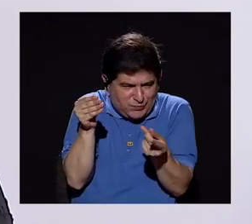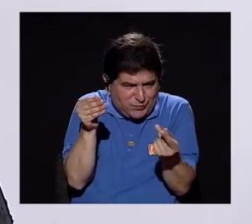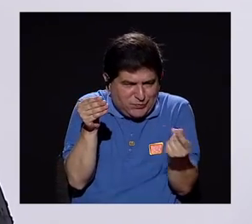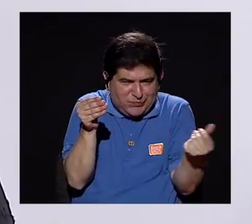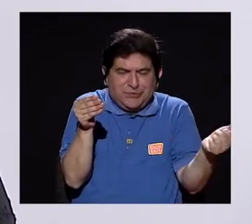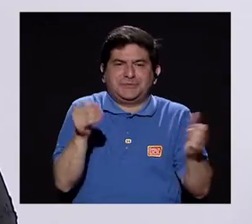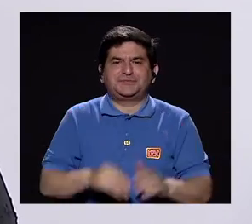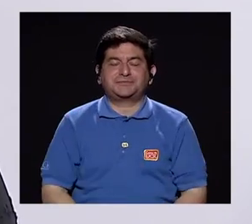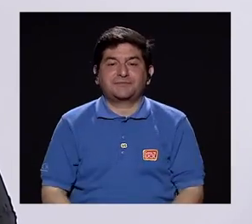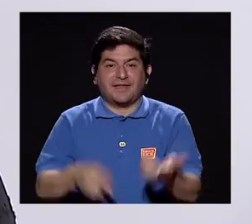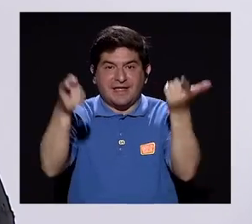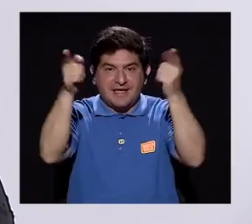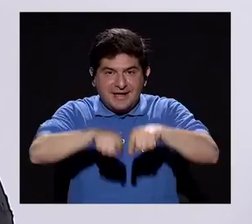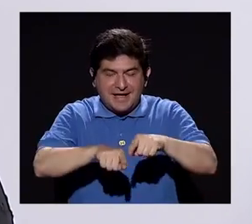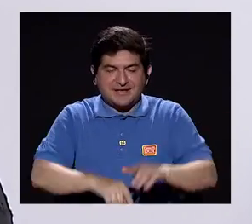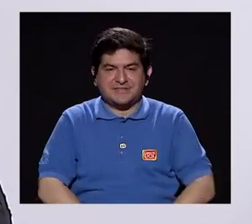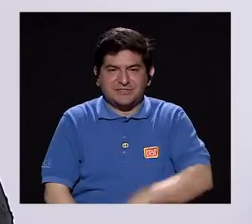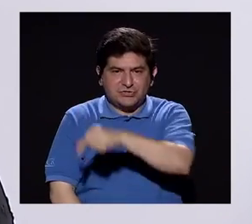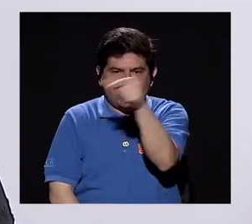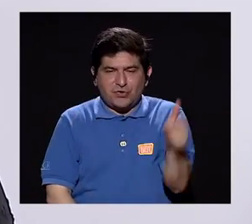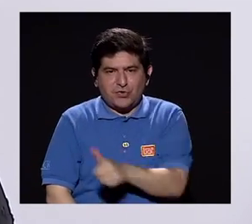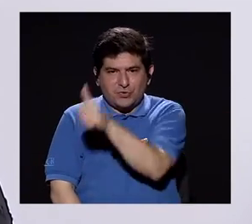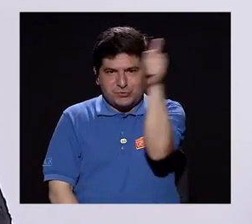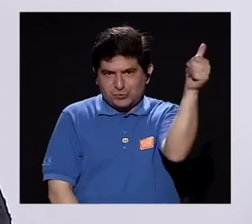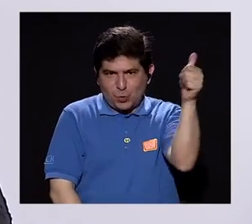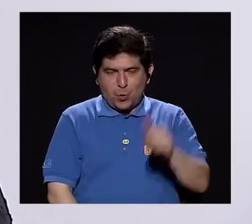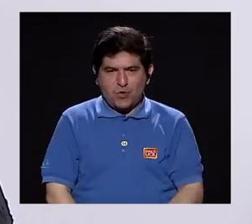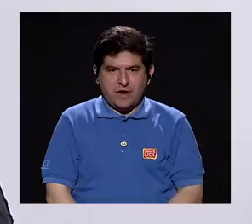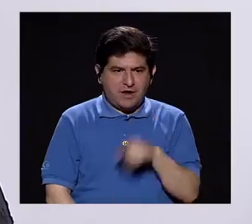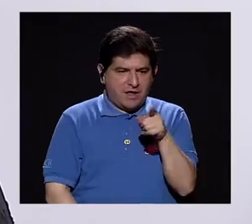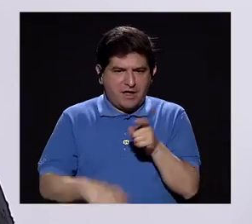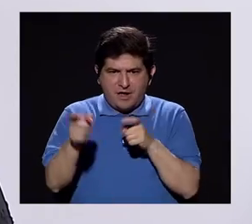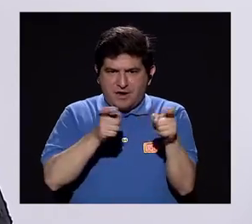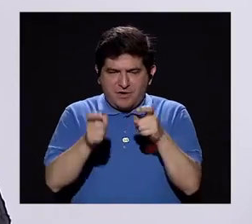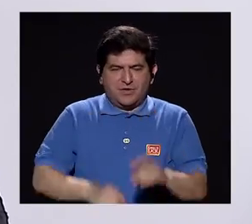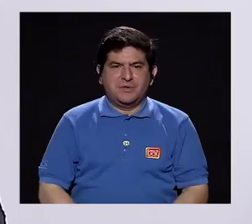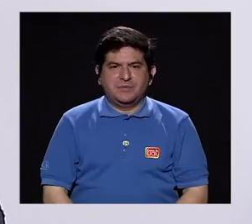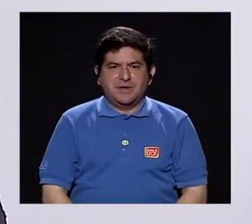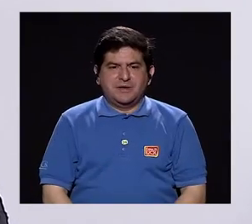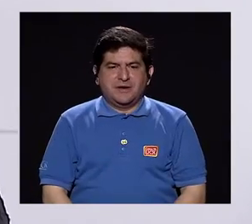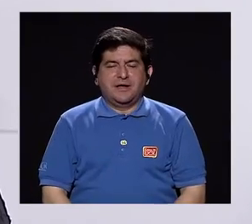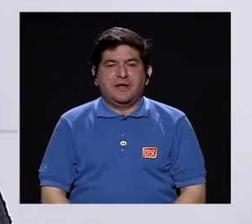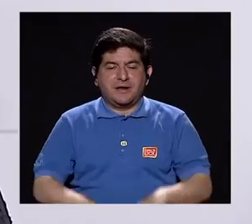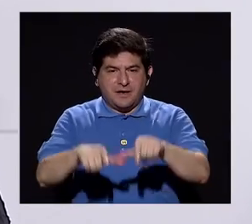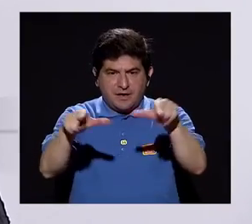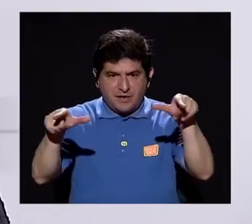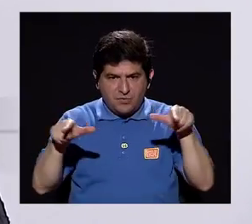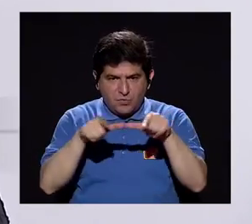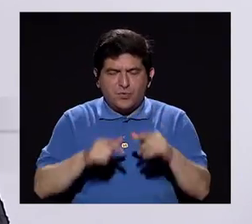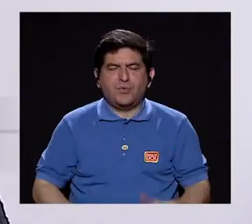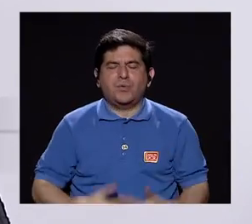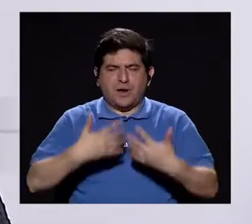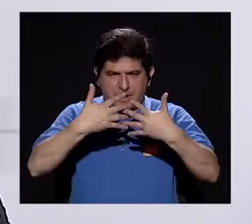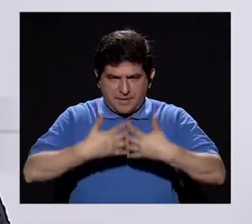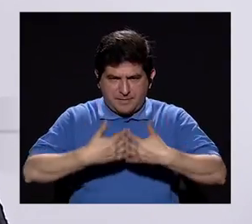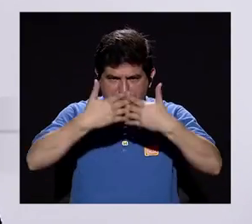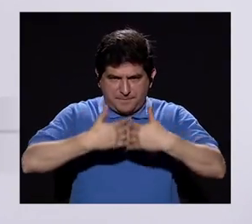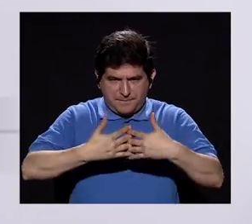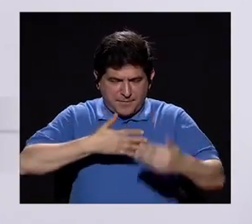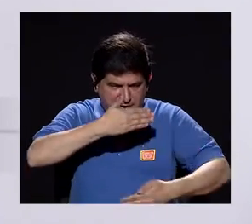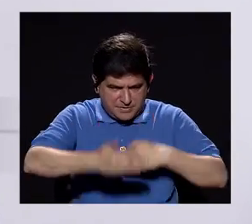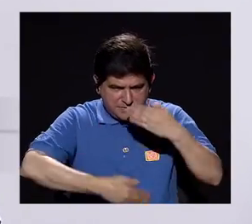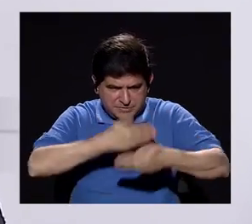lixiviados en el caso del río azul yo azul maneja una planta de trabajo de